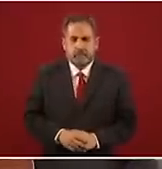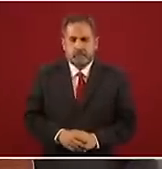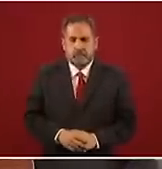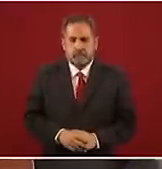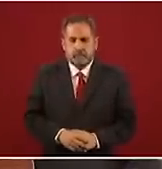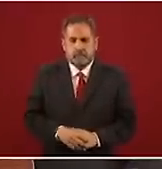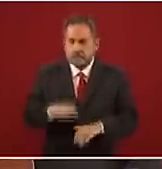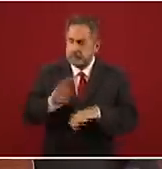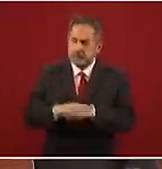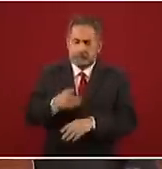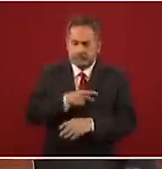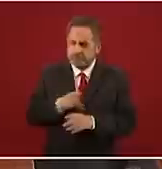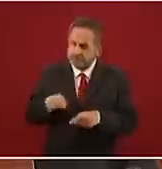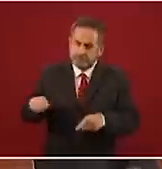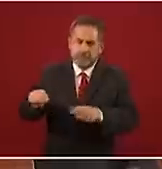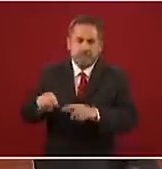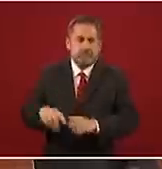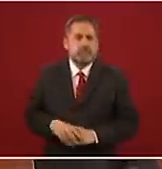a los más pobres,